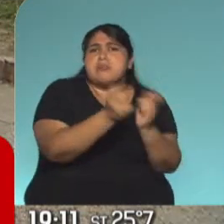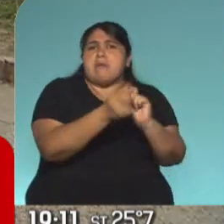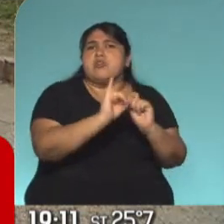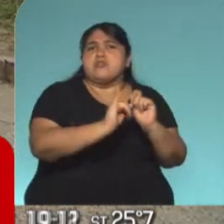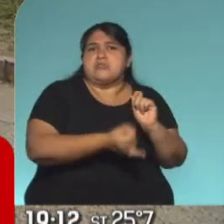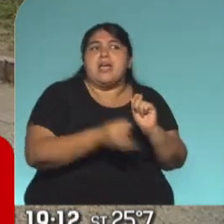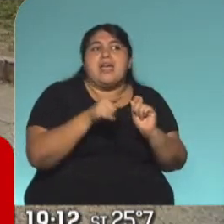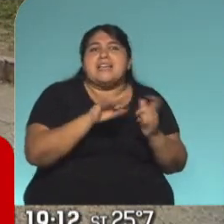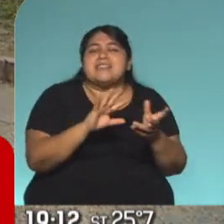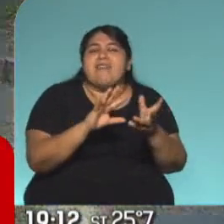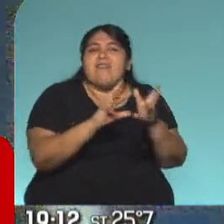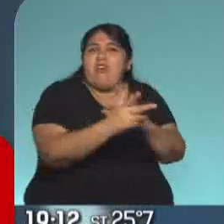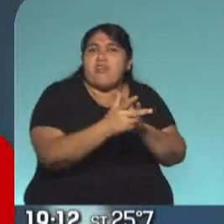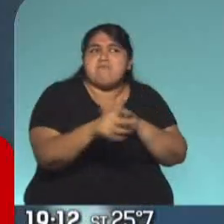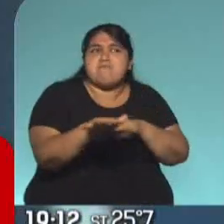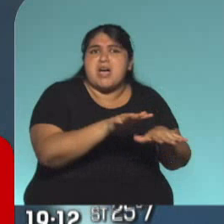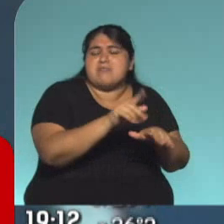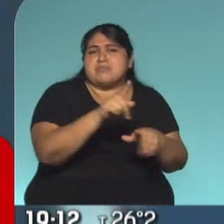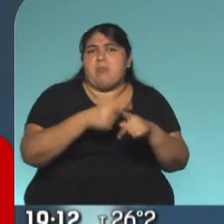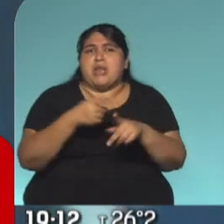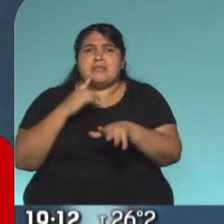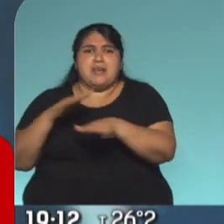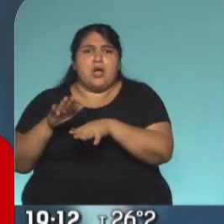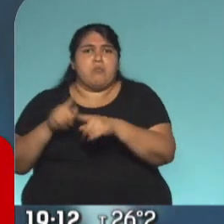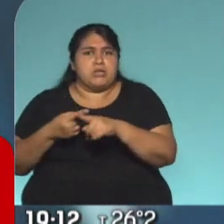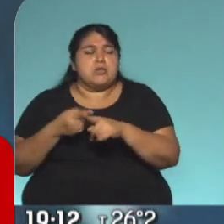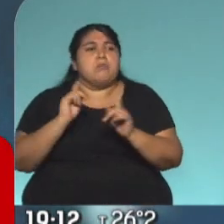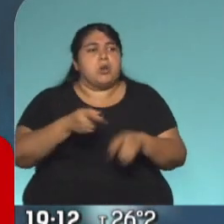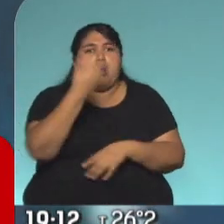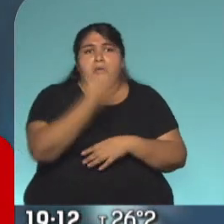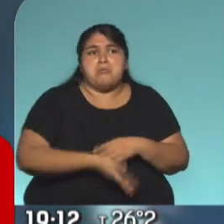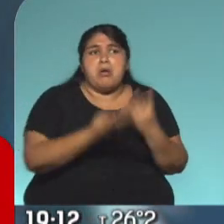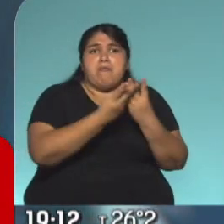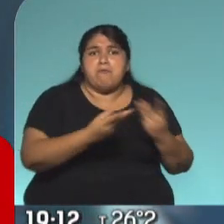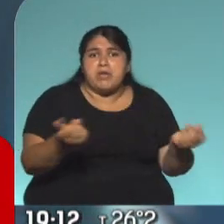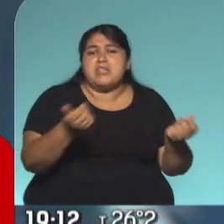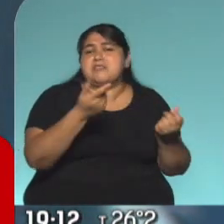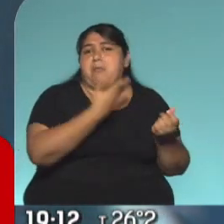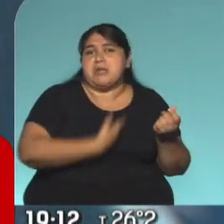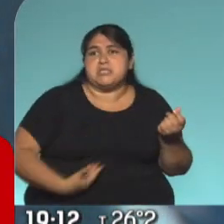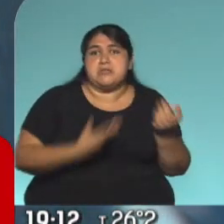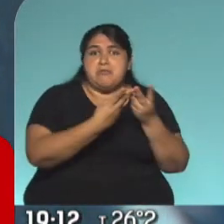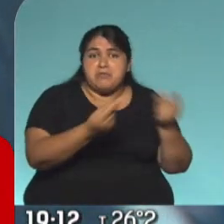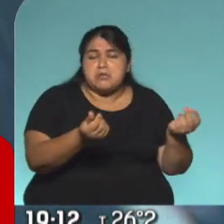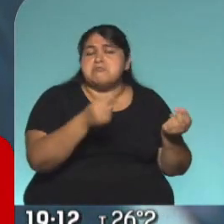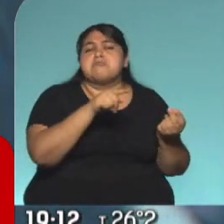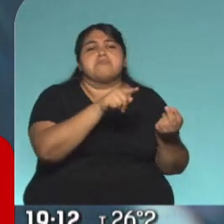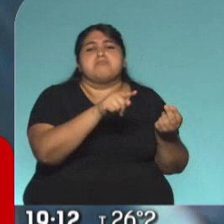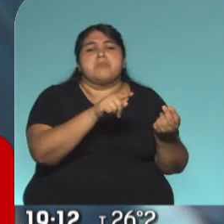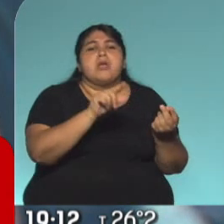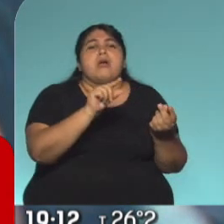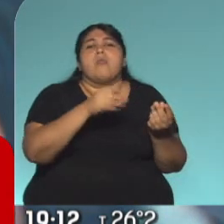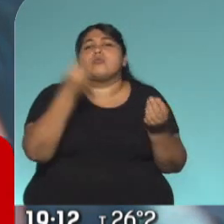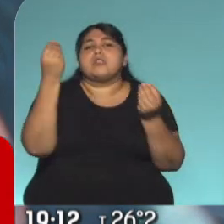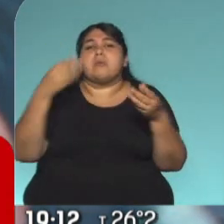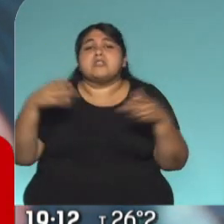había llegado a acumular en esa etapa, y así todo, fue una figura que una vez concluido su periodo fue de alguna manera hecho a un lado